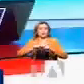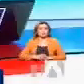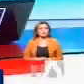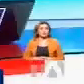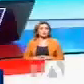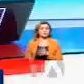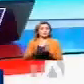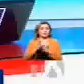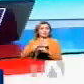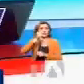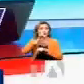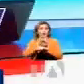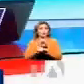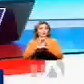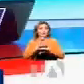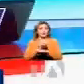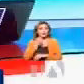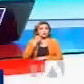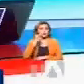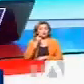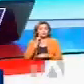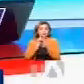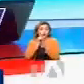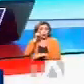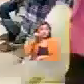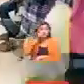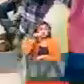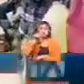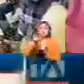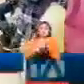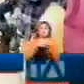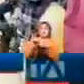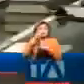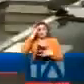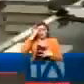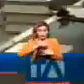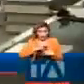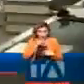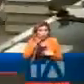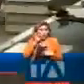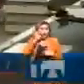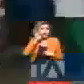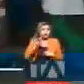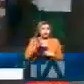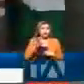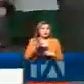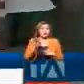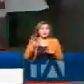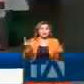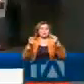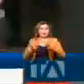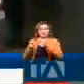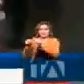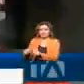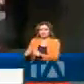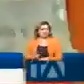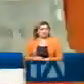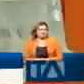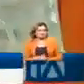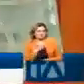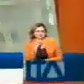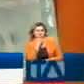La Federación Médica Ecuatoriana advierte que denunciará ante la Fiscalía a las personas contagiadas por coronavirus que rompan el cerco epidemiológico.